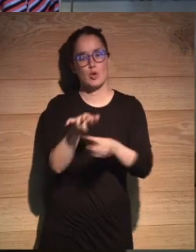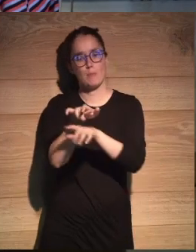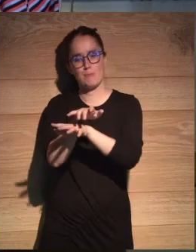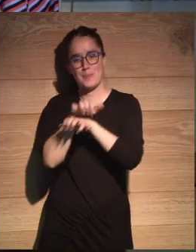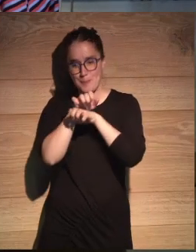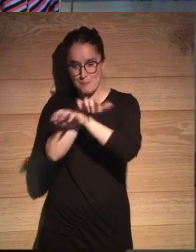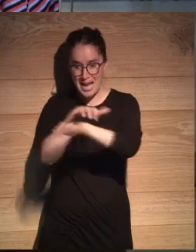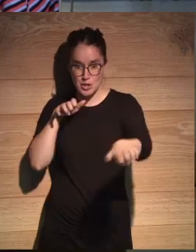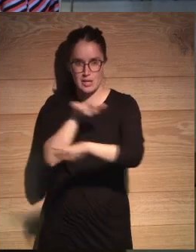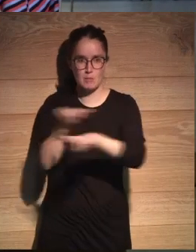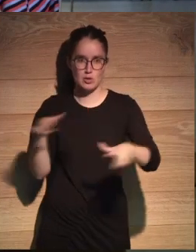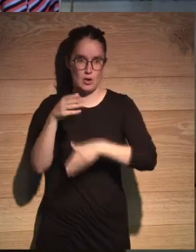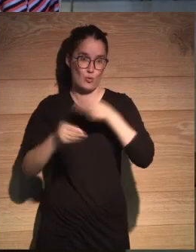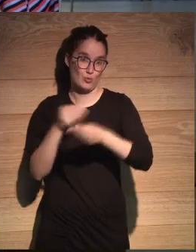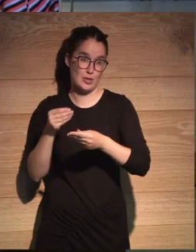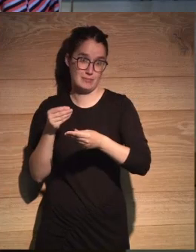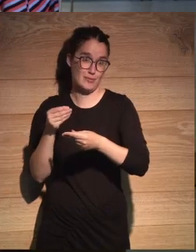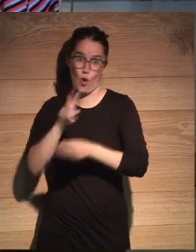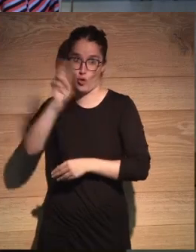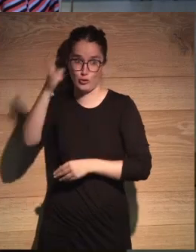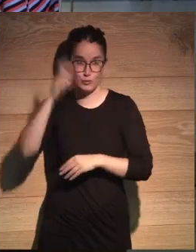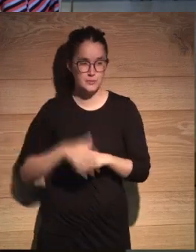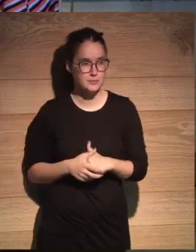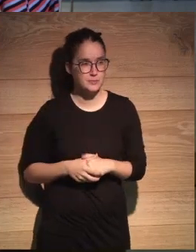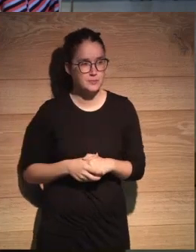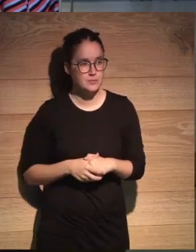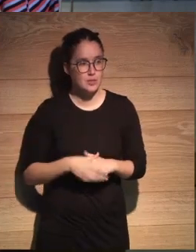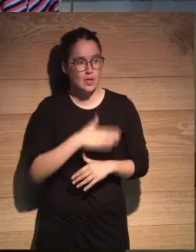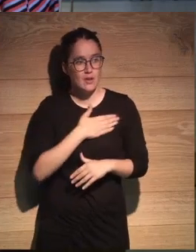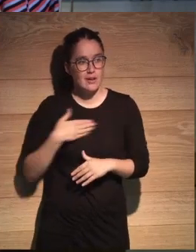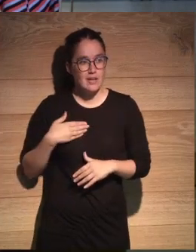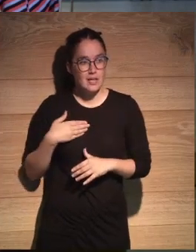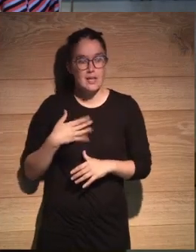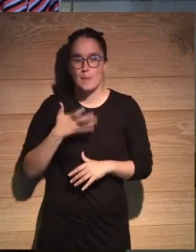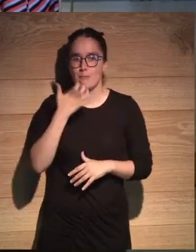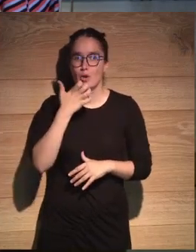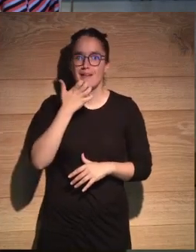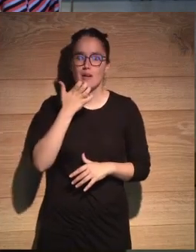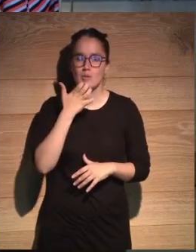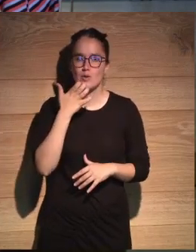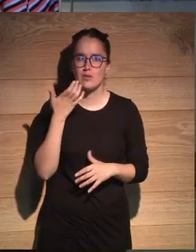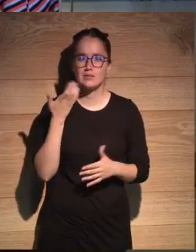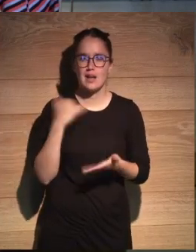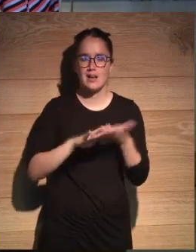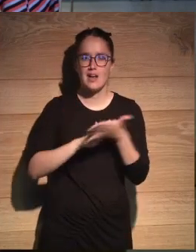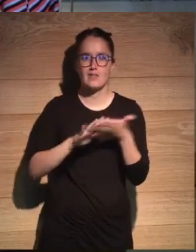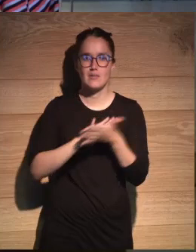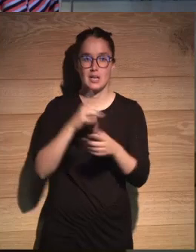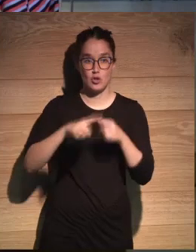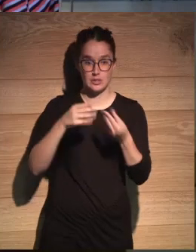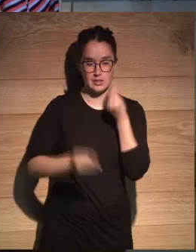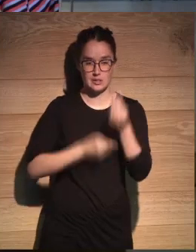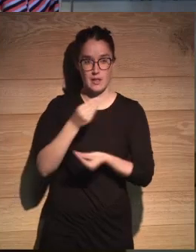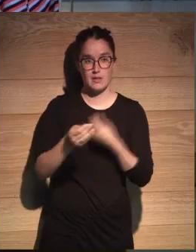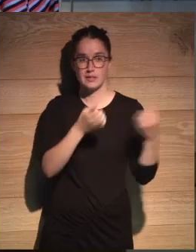población todavía la tienen ocupada otros. ¿Tú querías decir algo? Por ejemplo, ya que hablabas de esfuerzos que se están haciendo desde